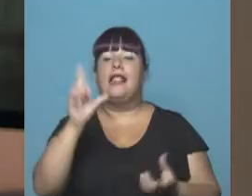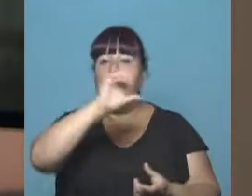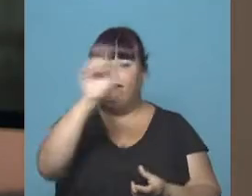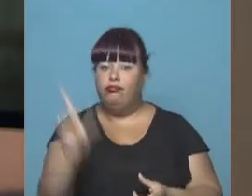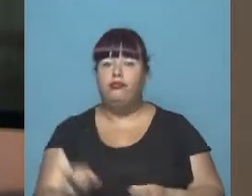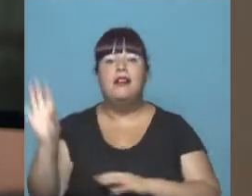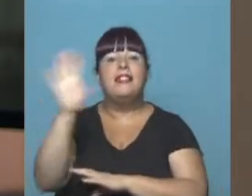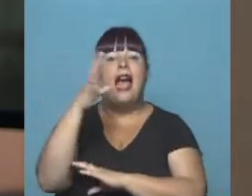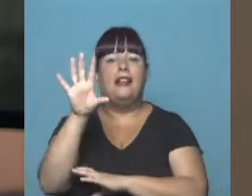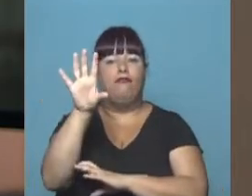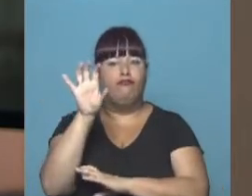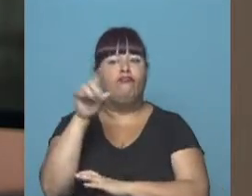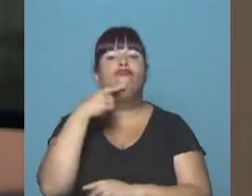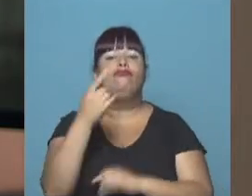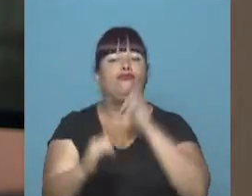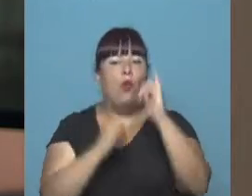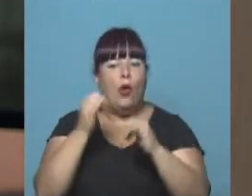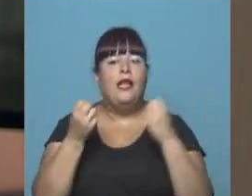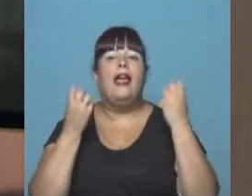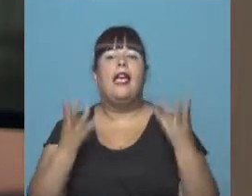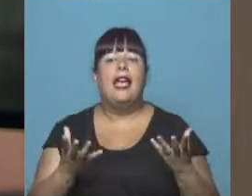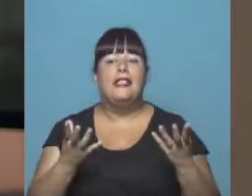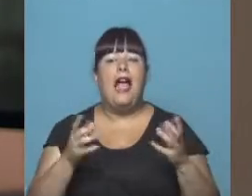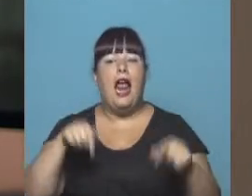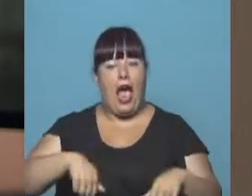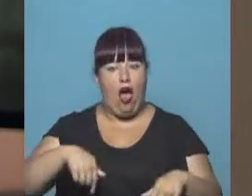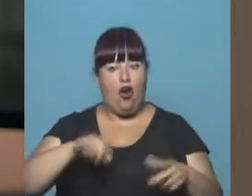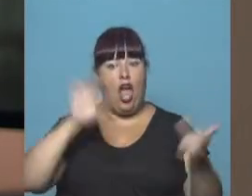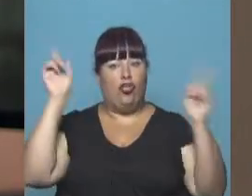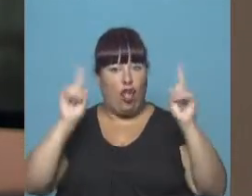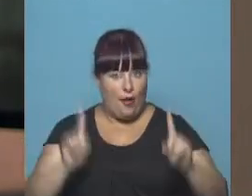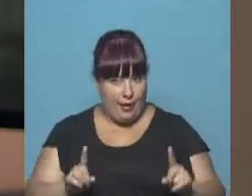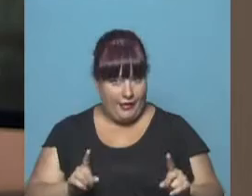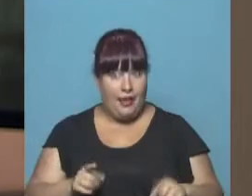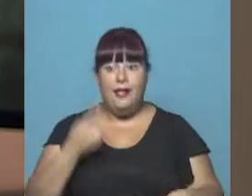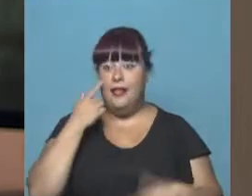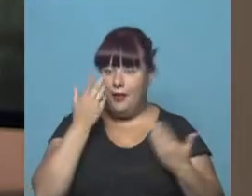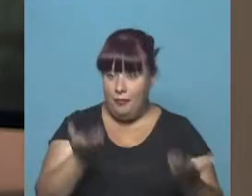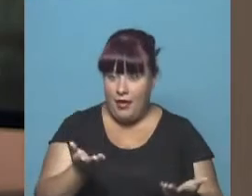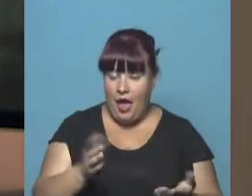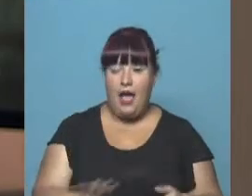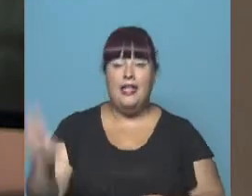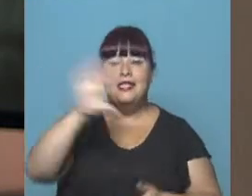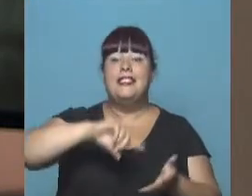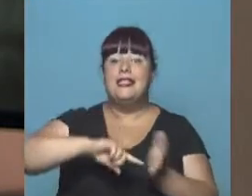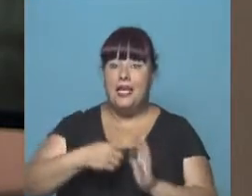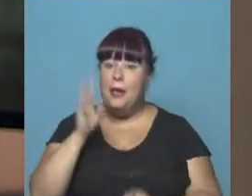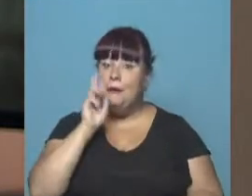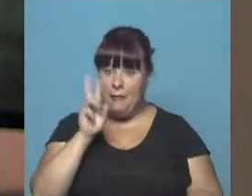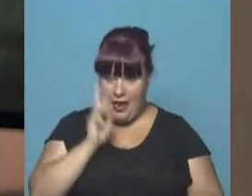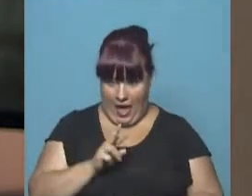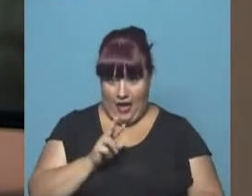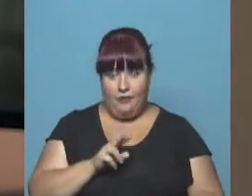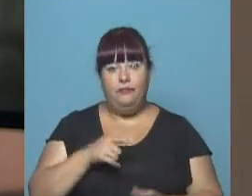imagen satelital que nos muestra cómo están distribuidas estas tormentas. Aquí está la zona central. Fíjense,